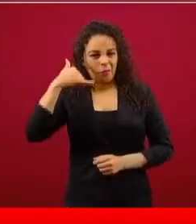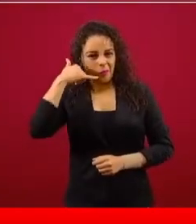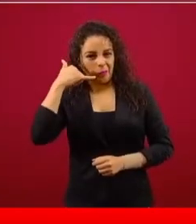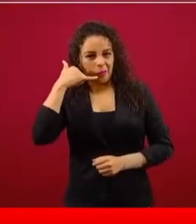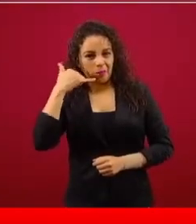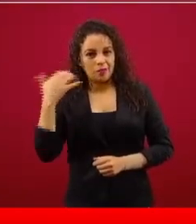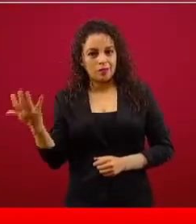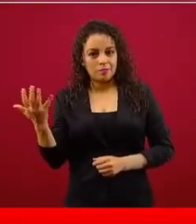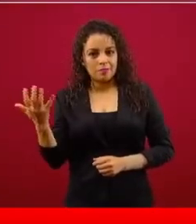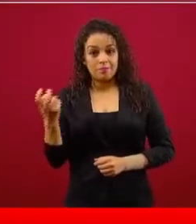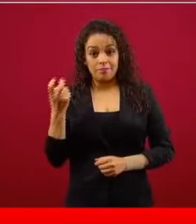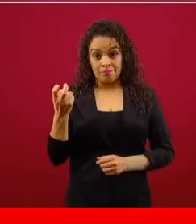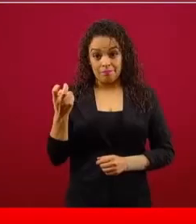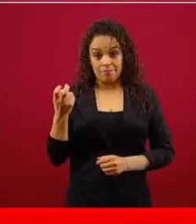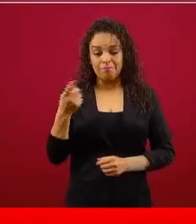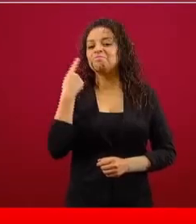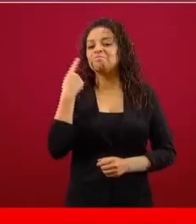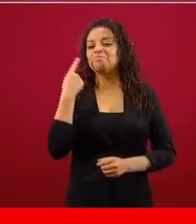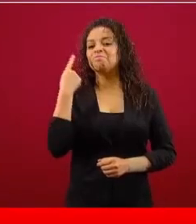te va a delatar.